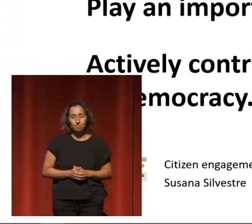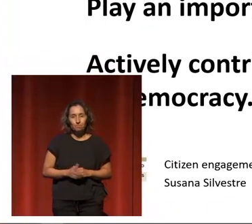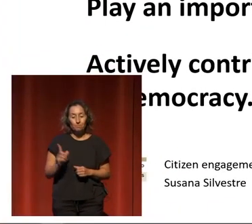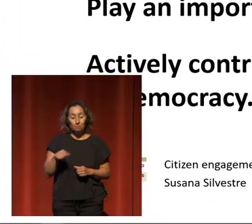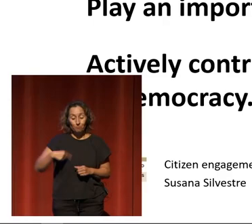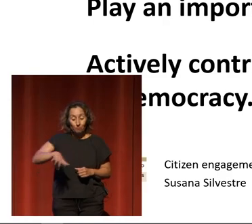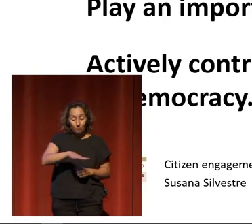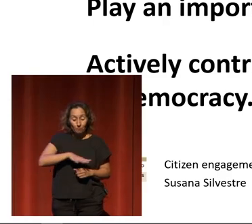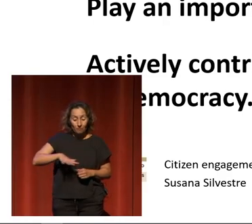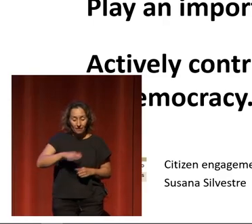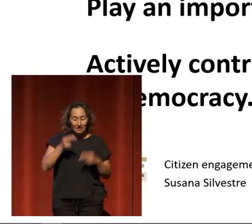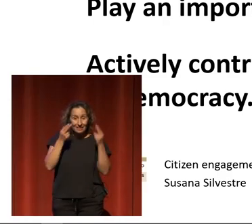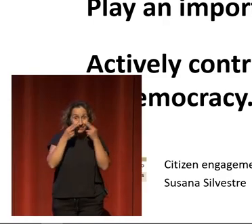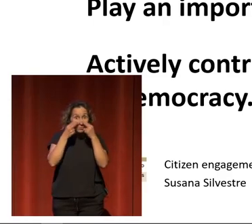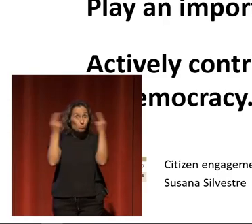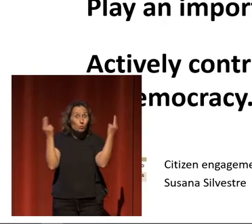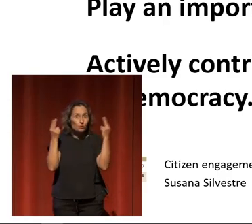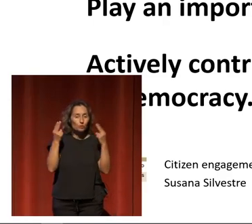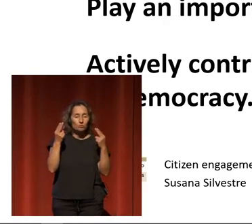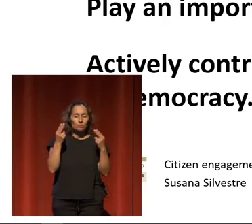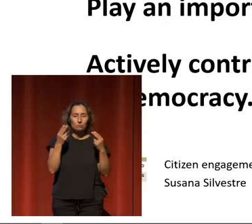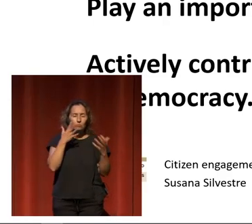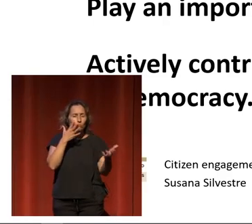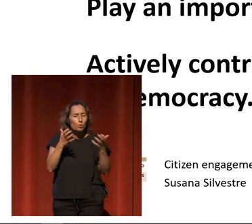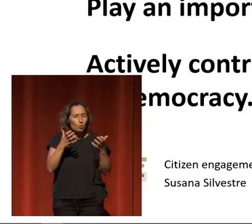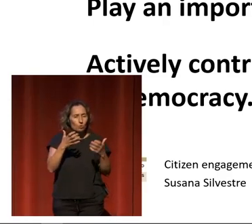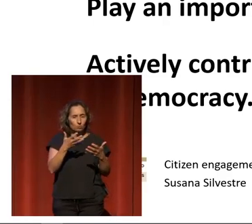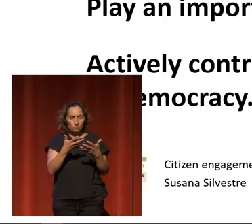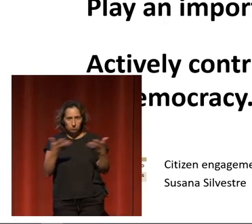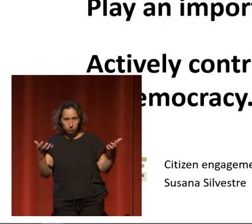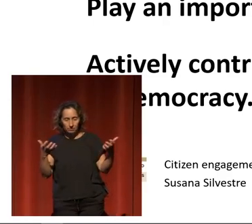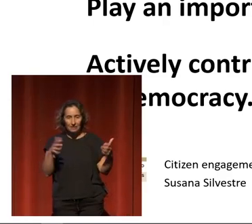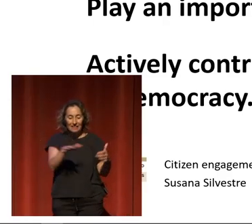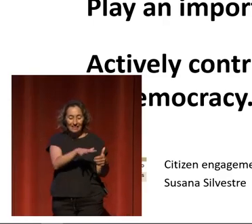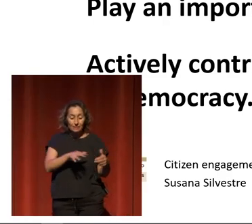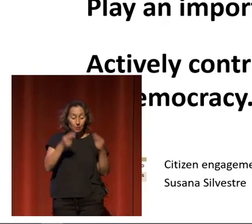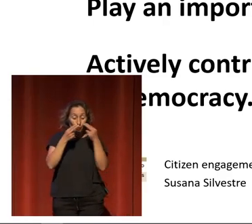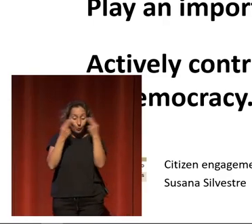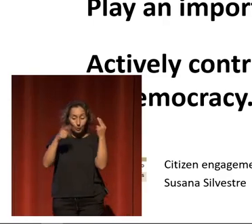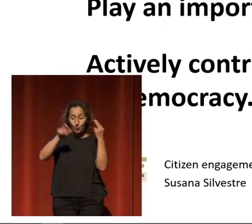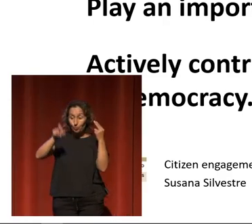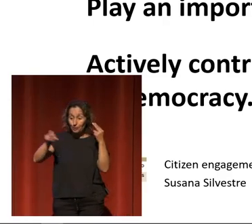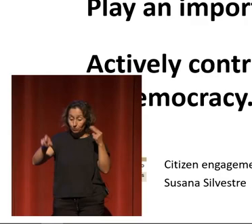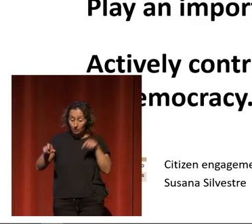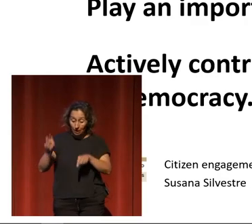espacios públicos y subrayo lo de espacios públic donde las personas se sienten seguras